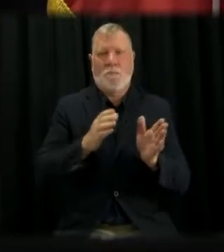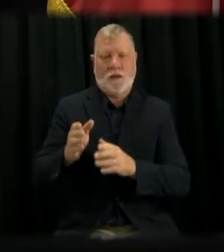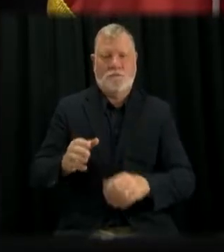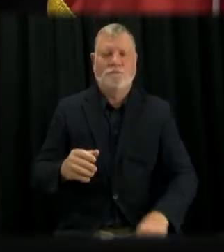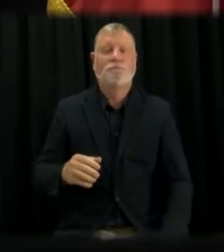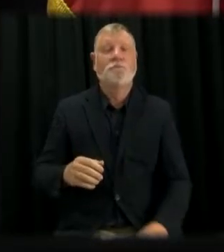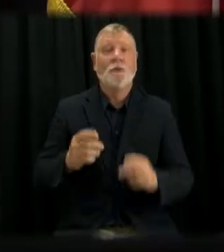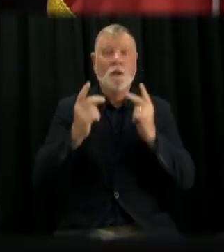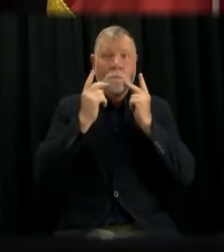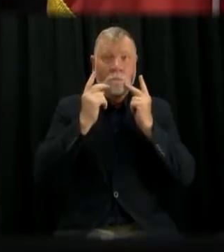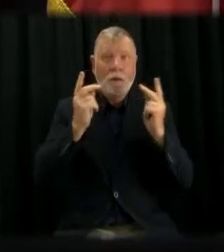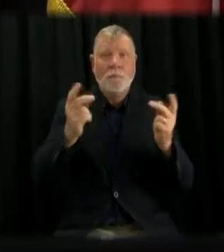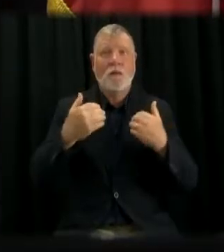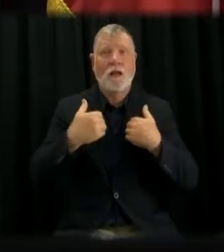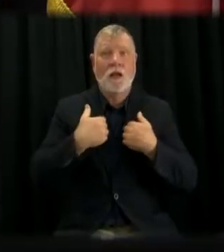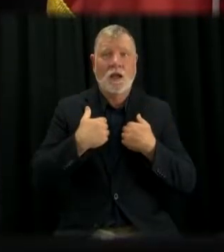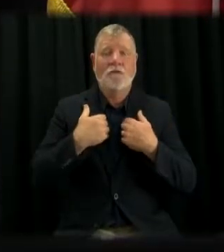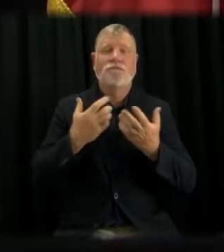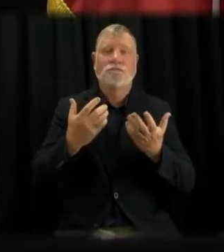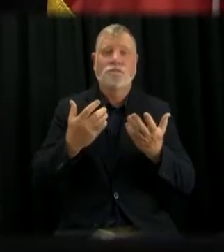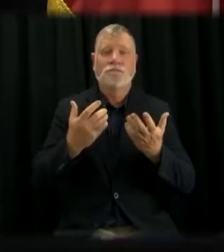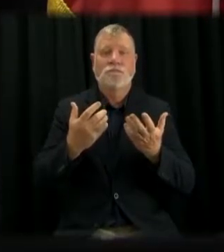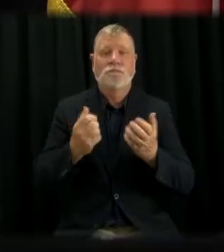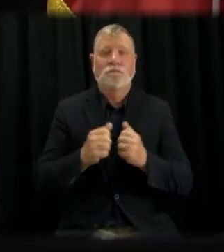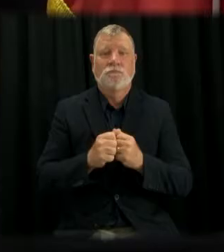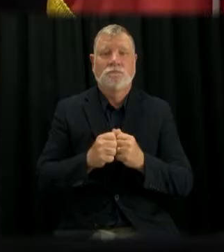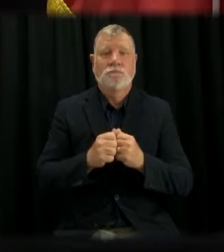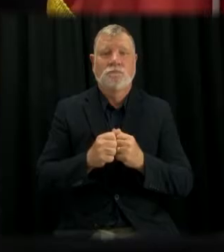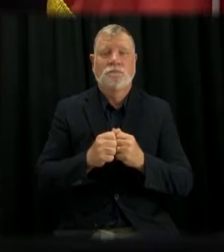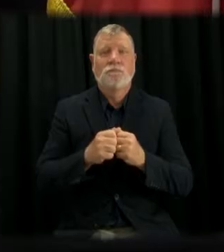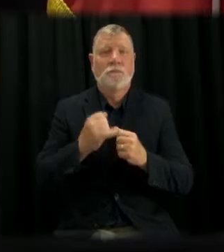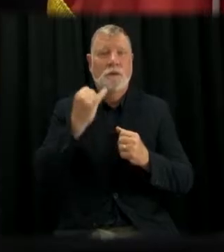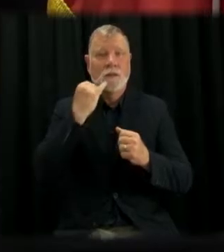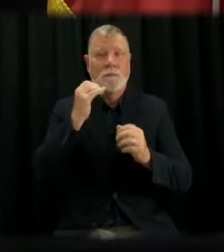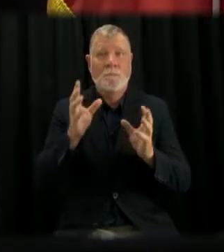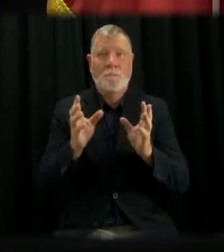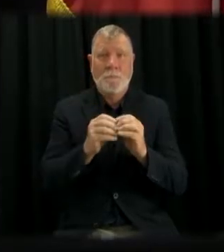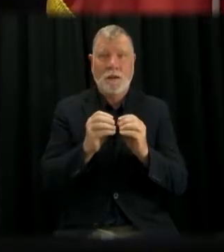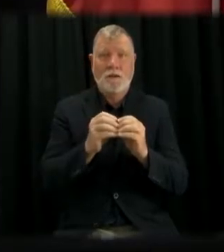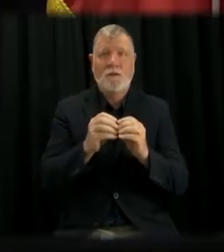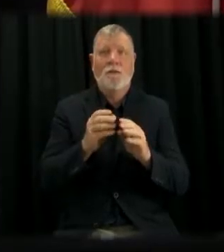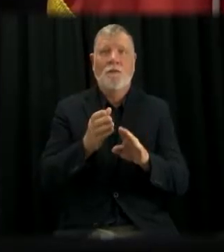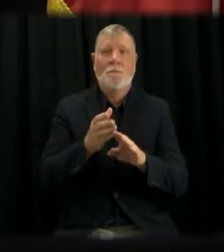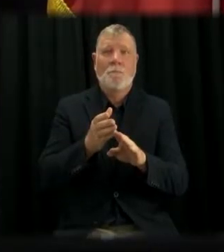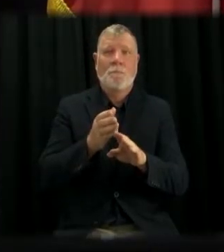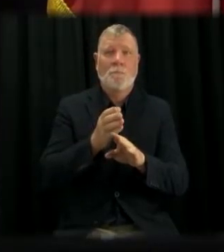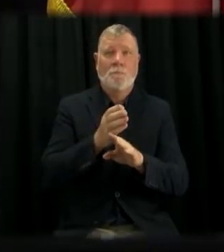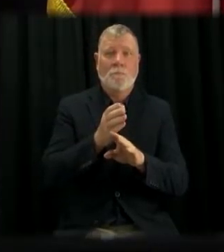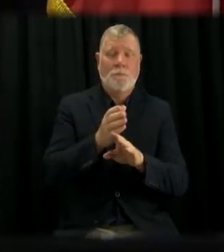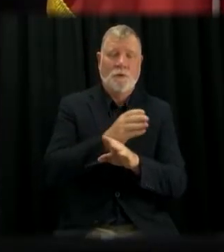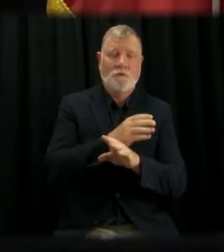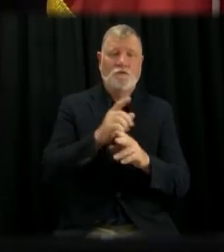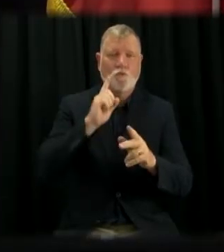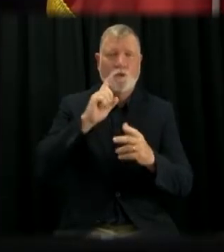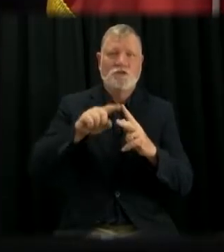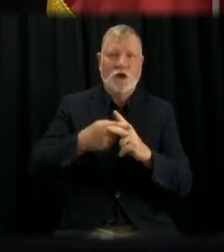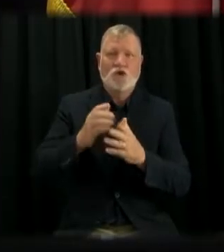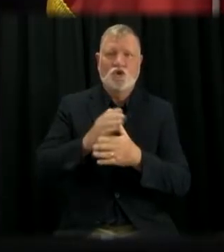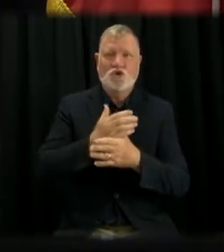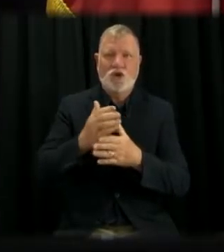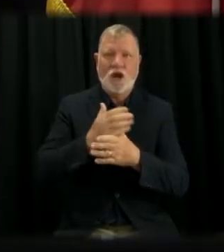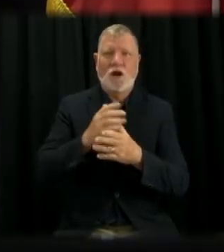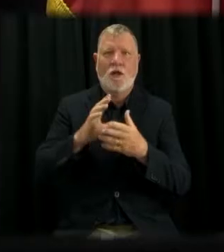El público tendrá de vez en cuando, desde el momento que comience, va a tener un periodo de a partir